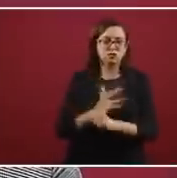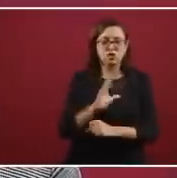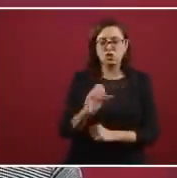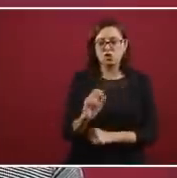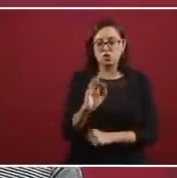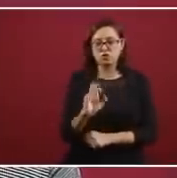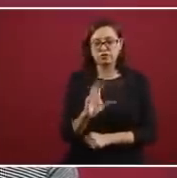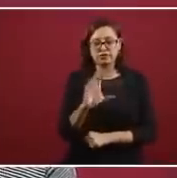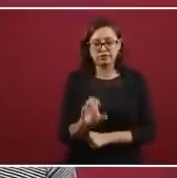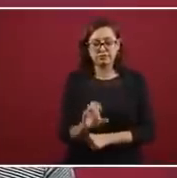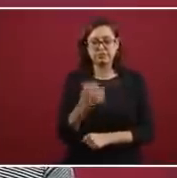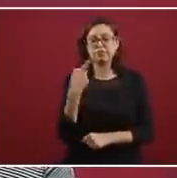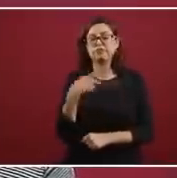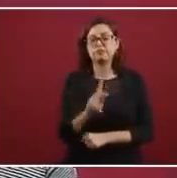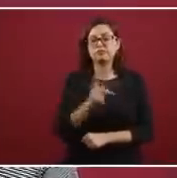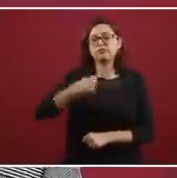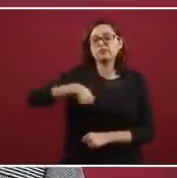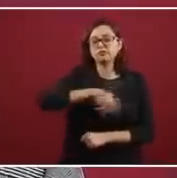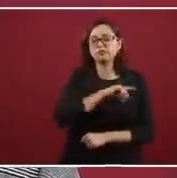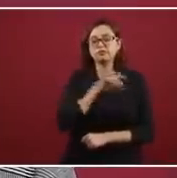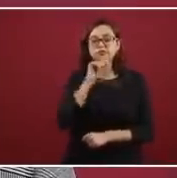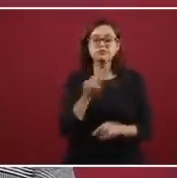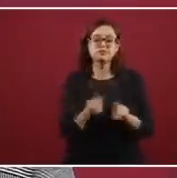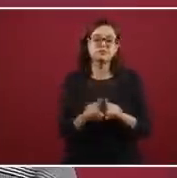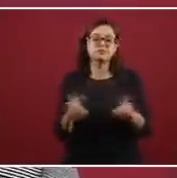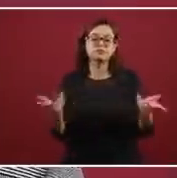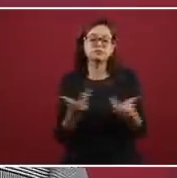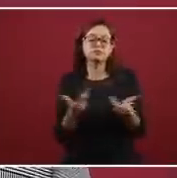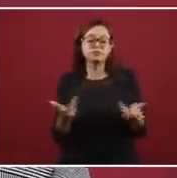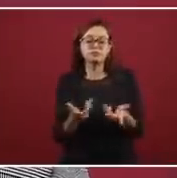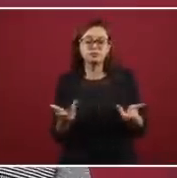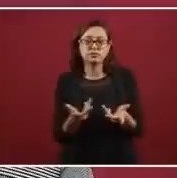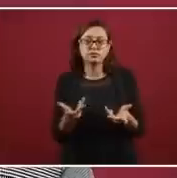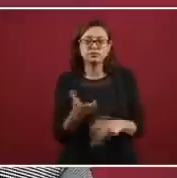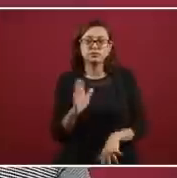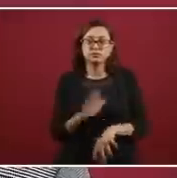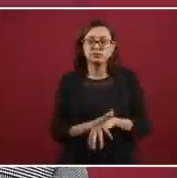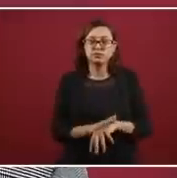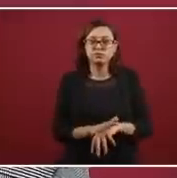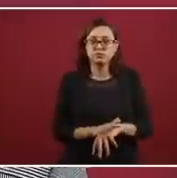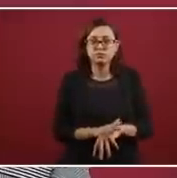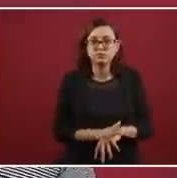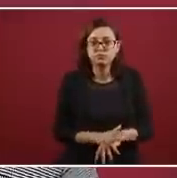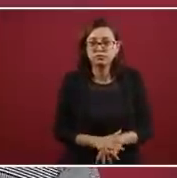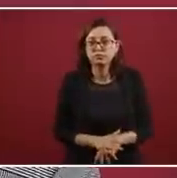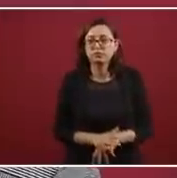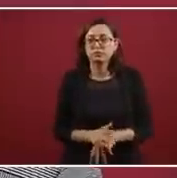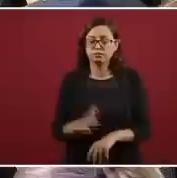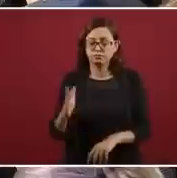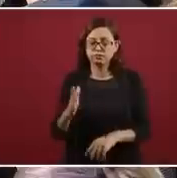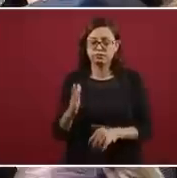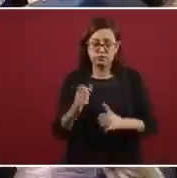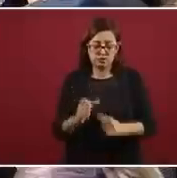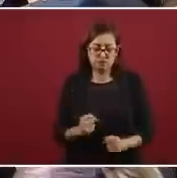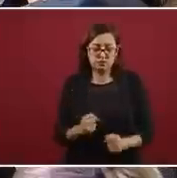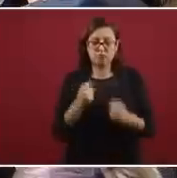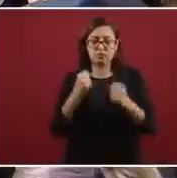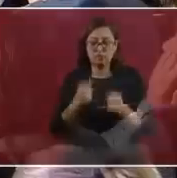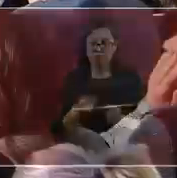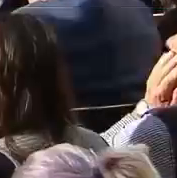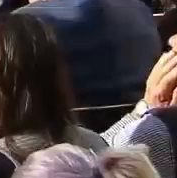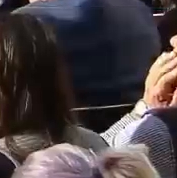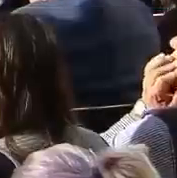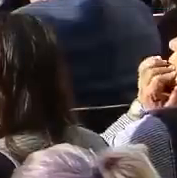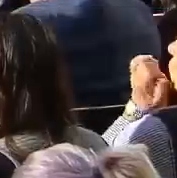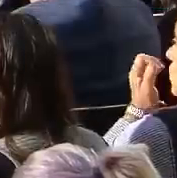Y ahí, pero lo que sí hacemos también es fortalecemos a parte de la cadena y fortalecemos, nos